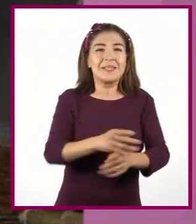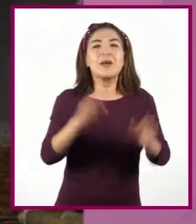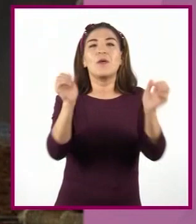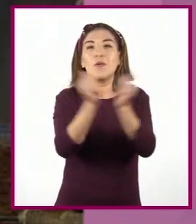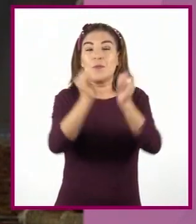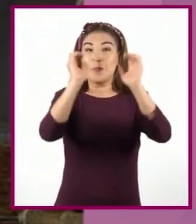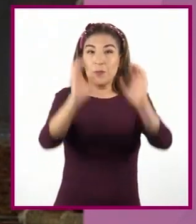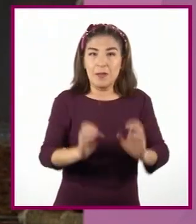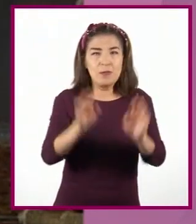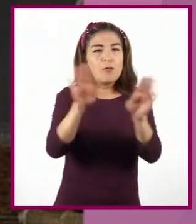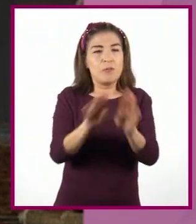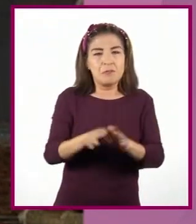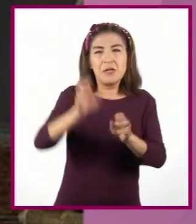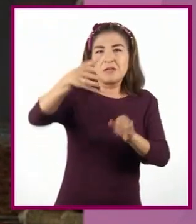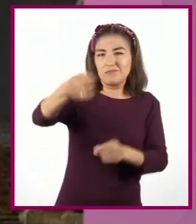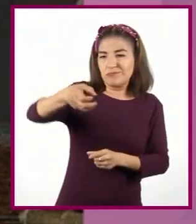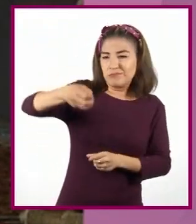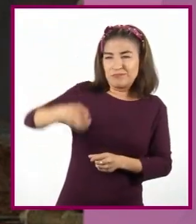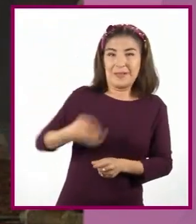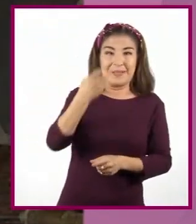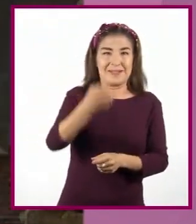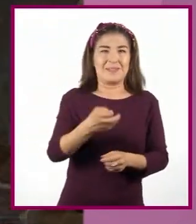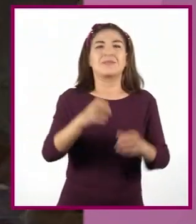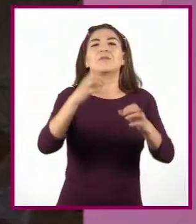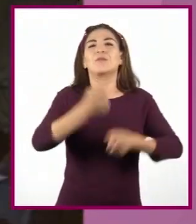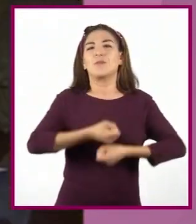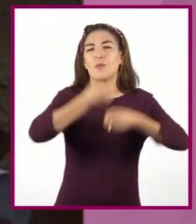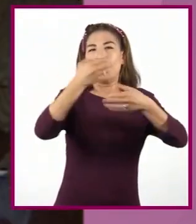esos materiales en el cuento roto.